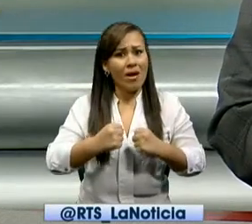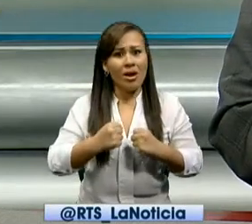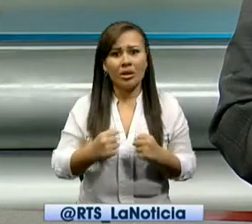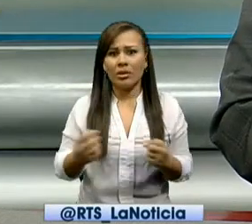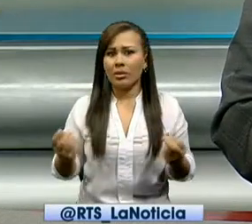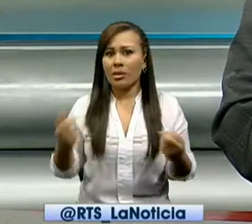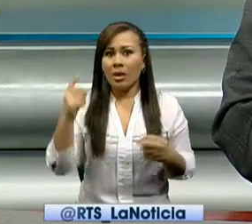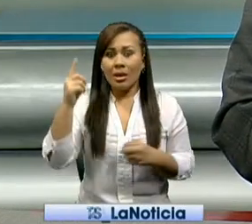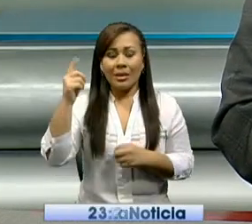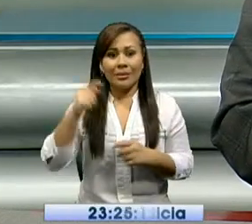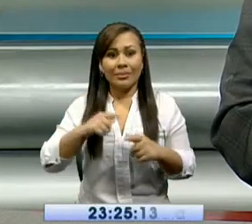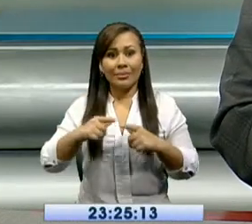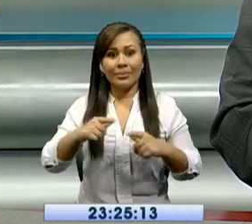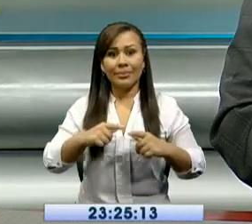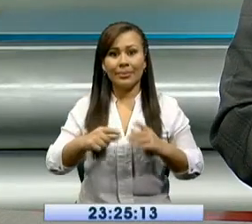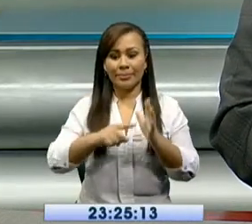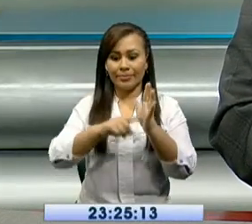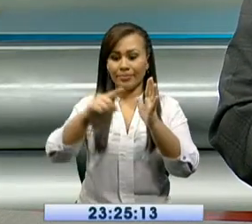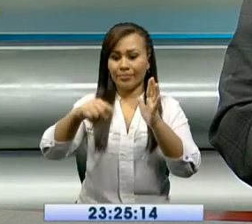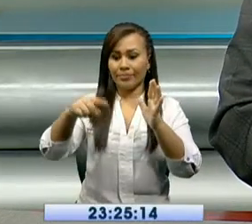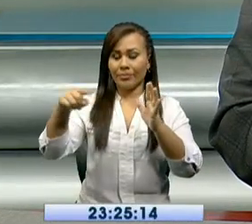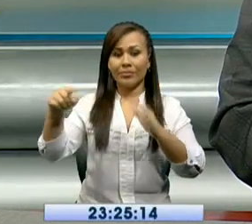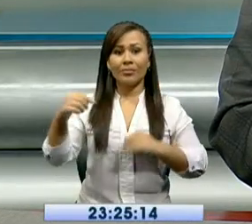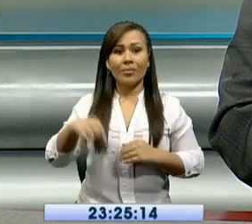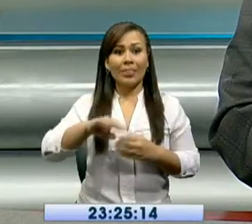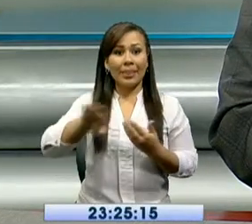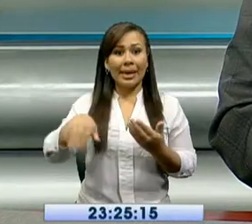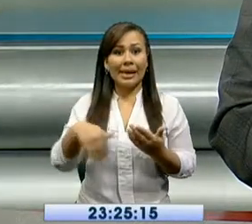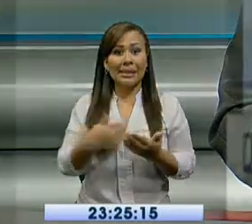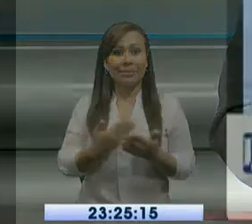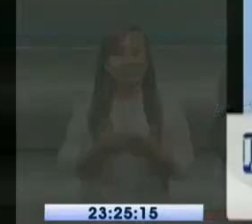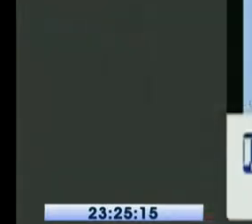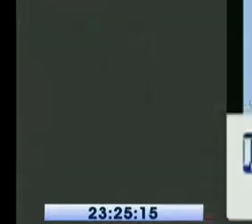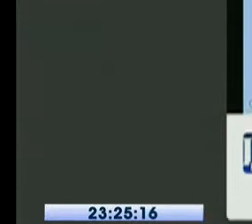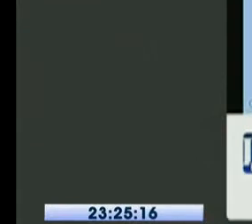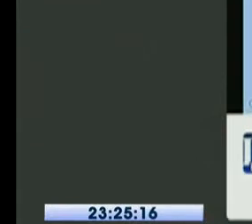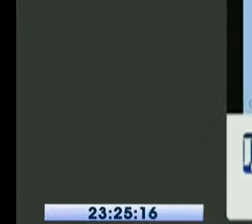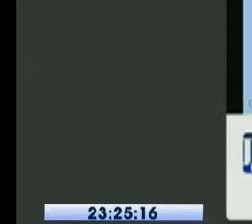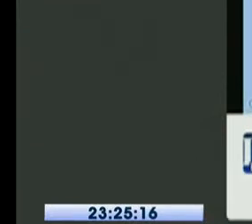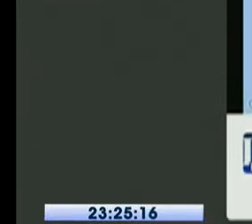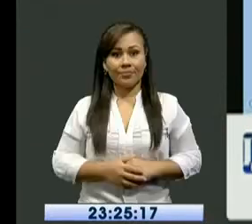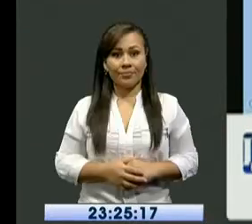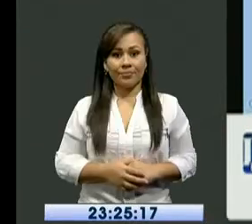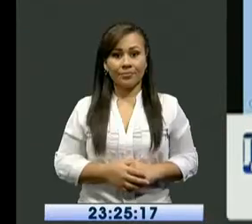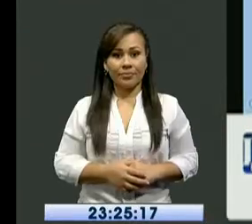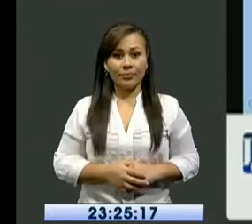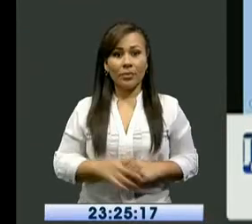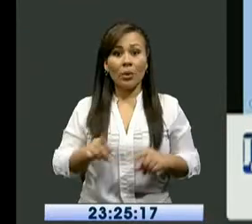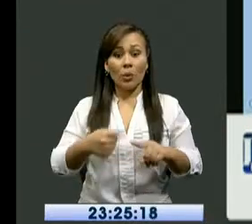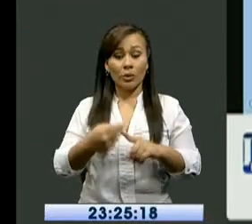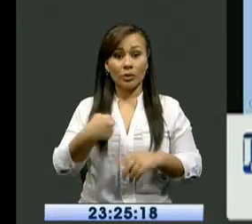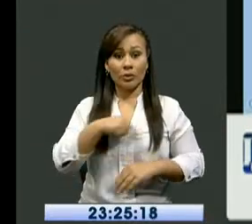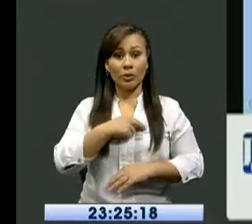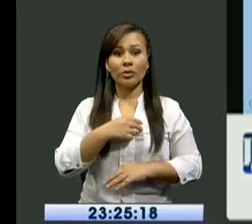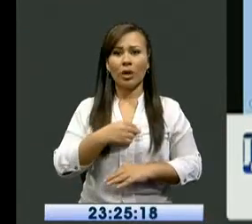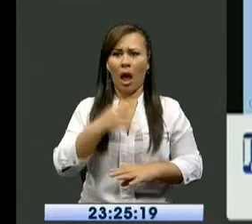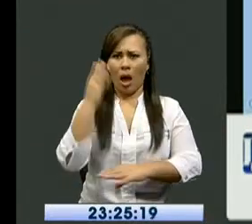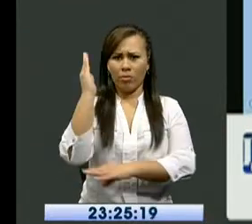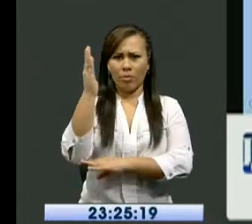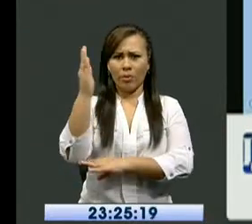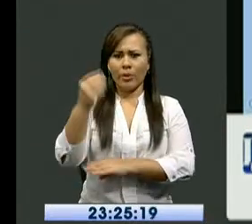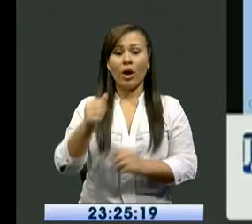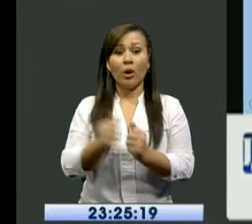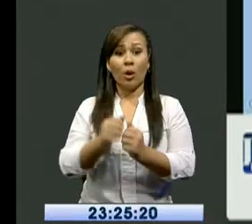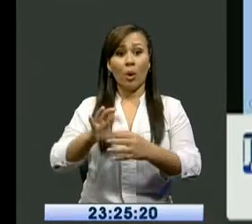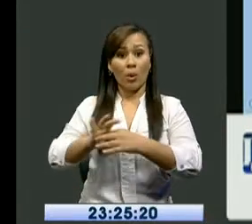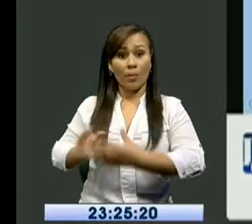la más severa o la de más alta en la escala de Richter. En ese momento transmitíamos con nuestro compañero